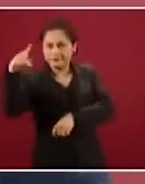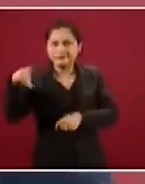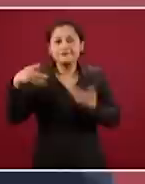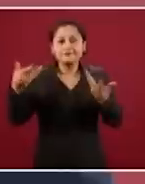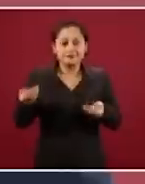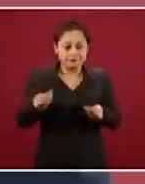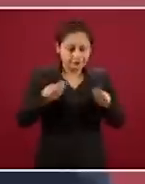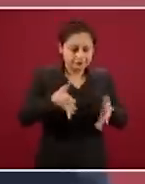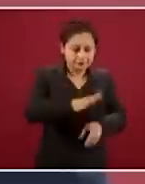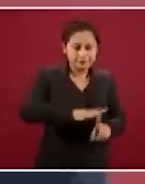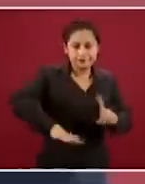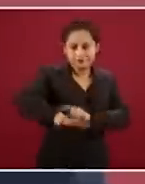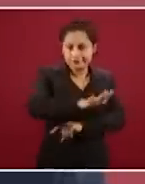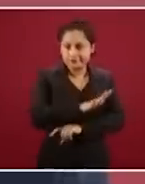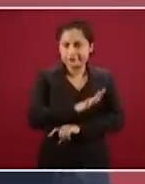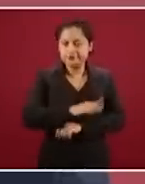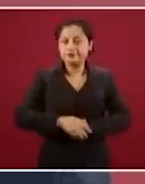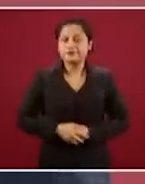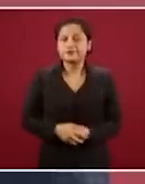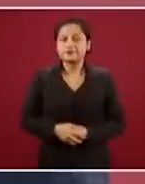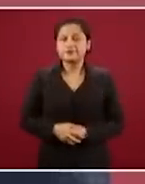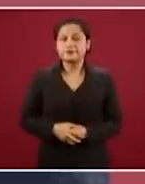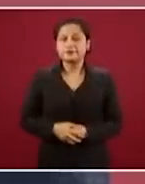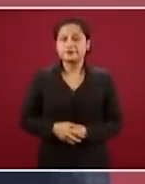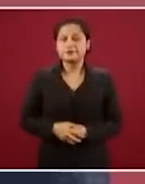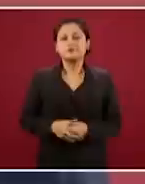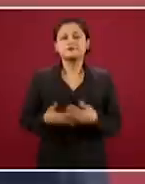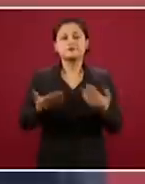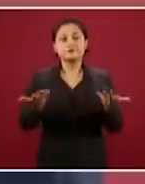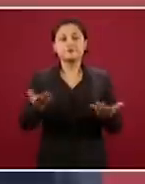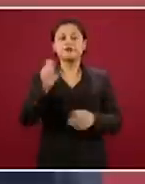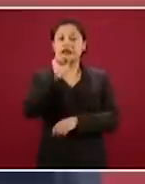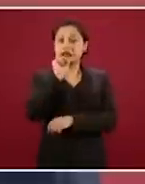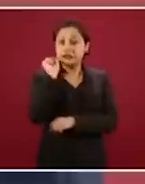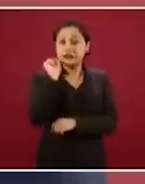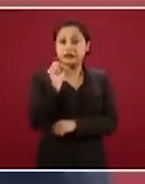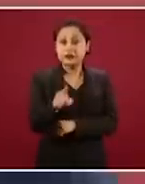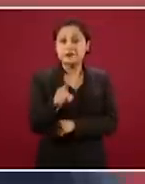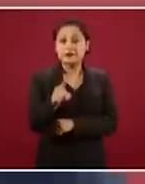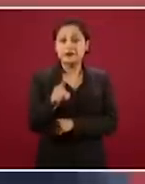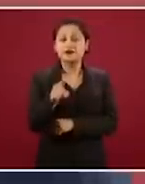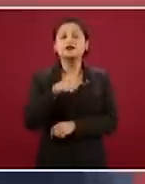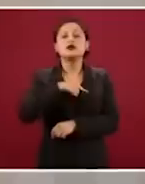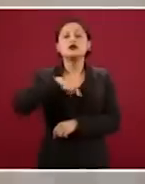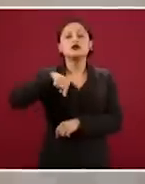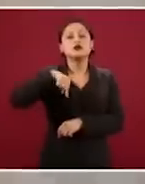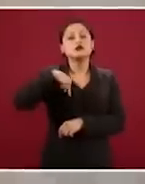Adicionalmente, fue correcta la política de aumento salarial